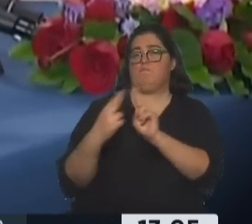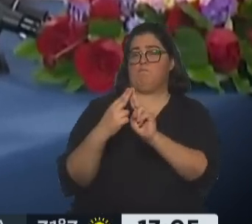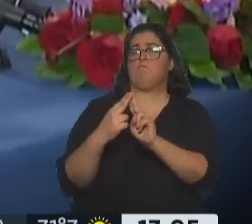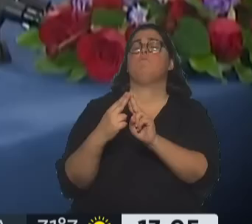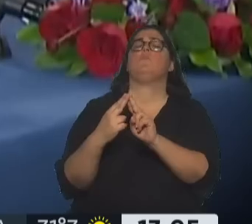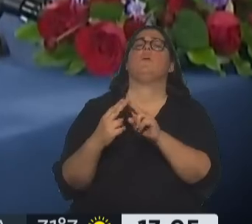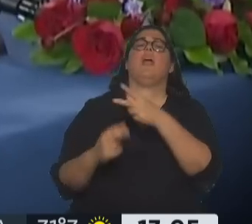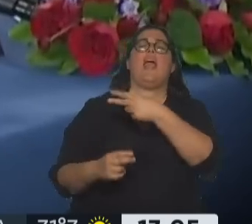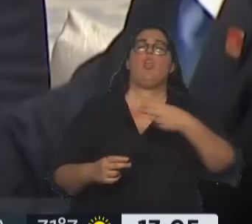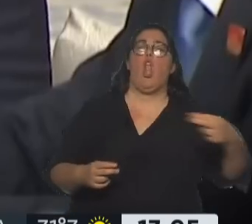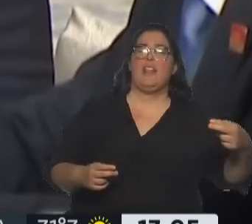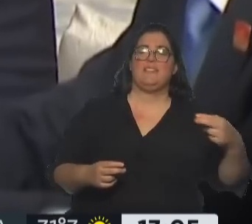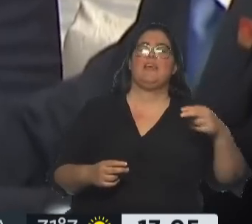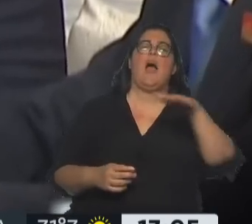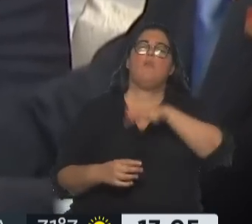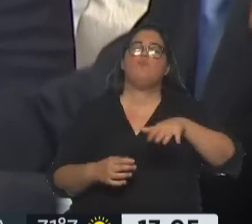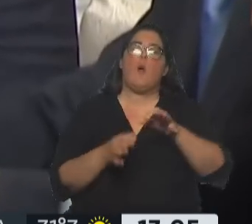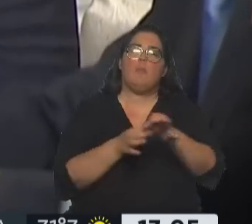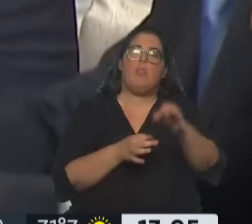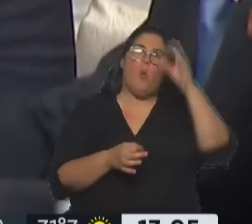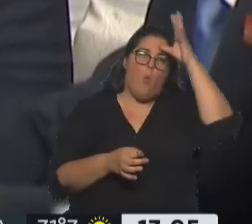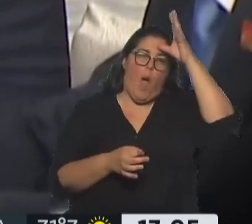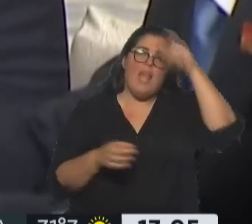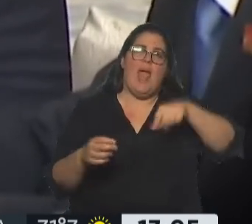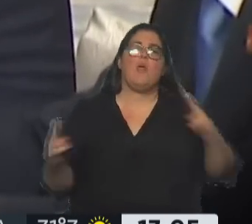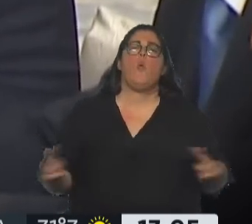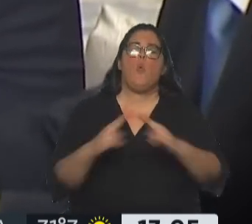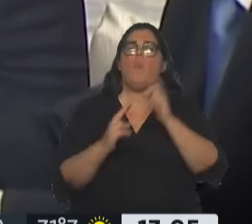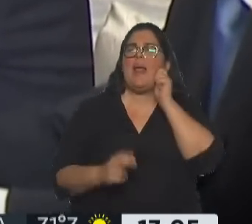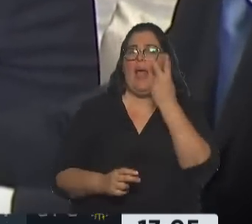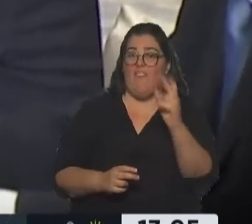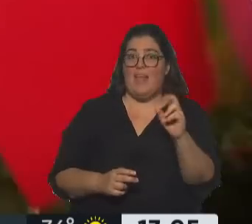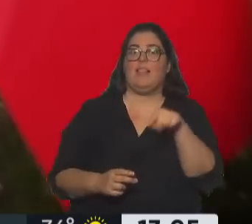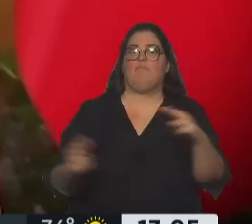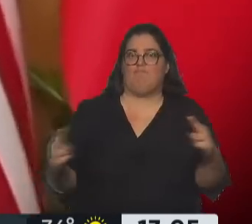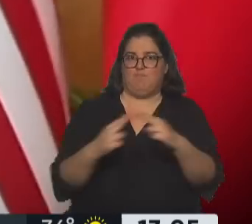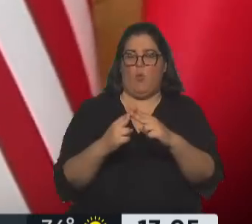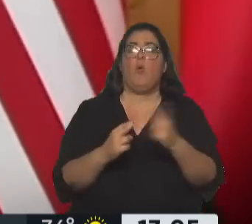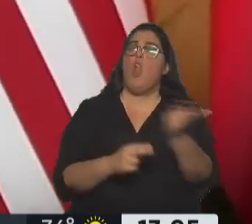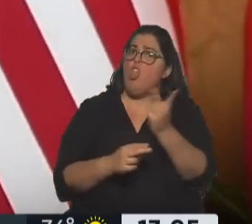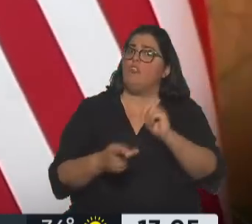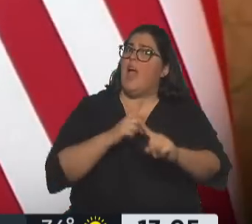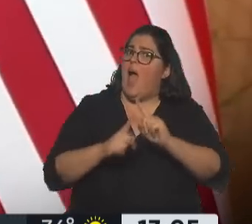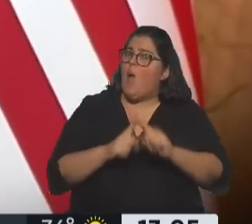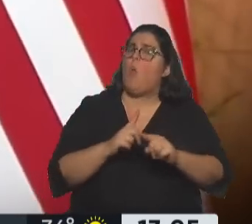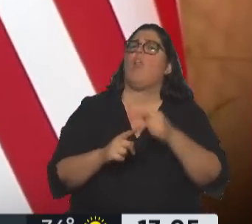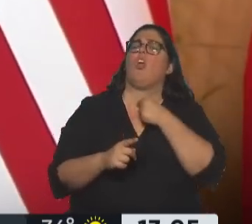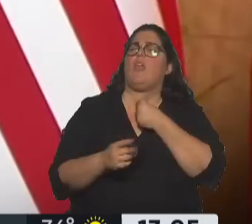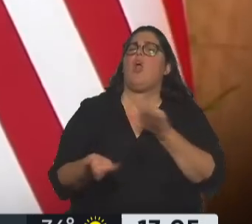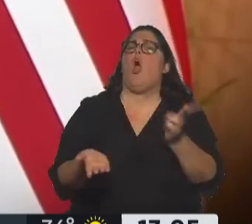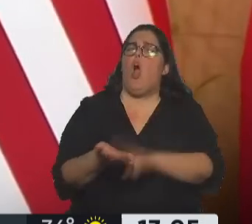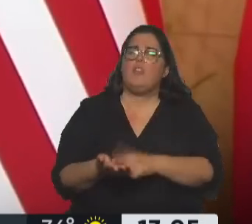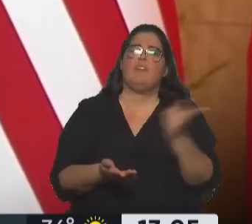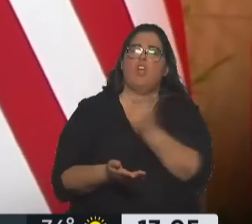Bali, Indonesia, en una bilateral durante la cumbre del G20. Ambos mandatarios acordaron entonces relanzar la relación entre